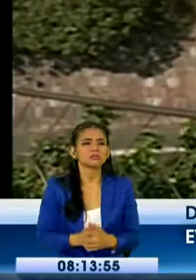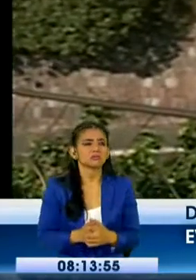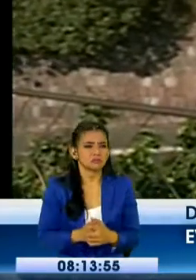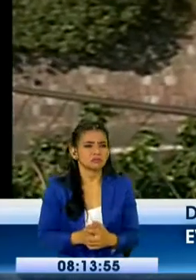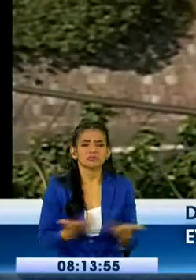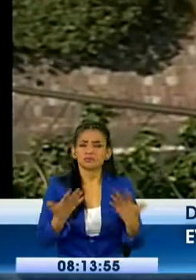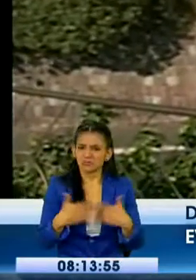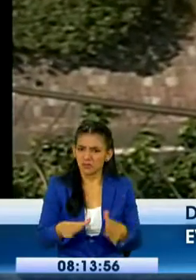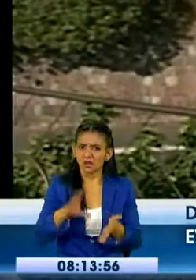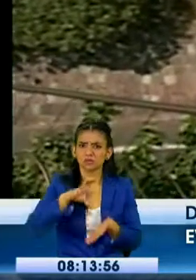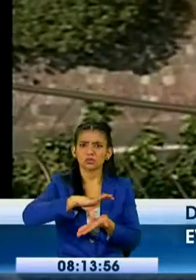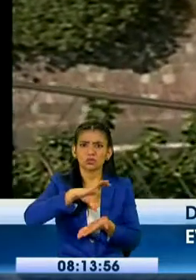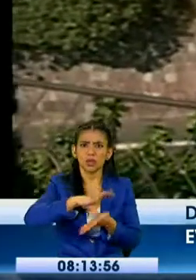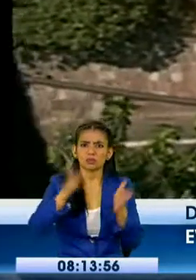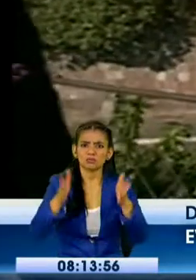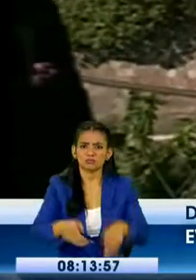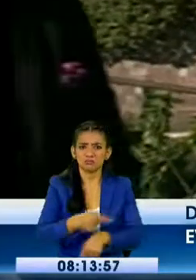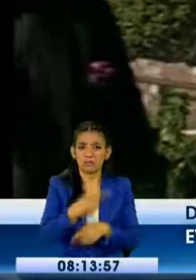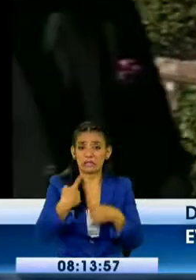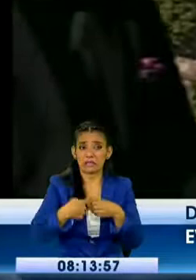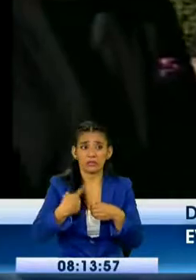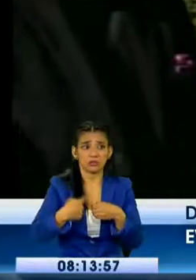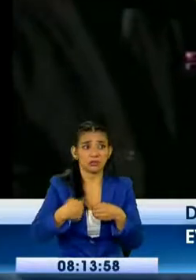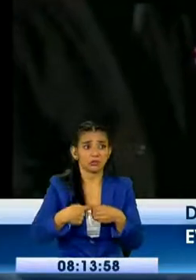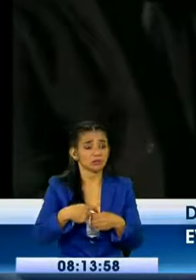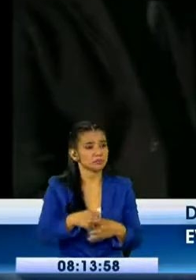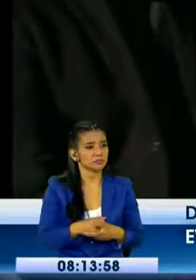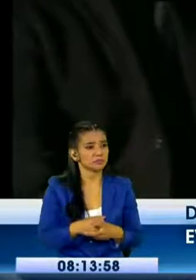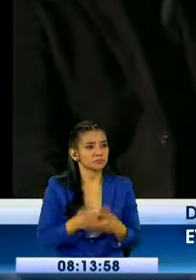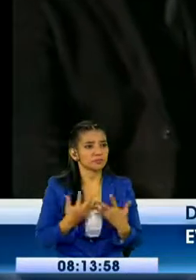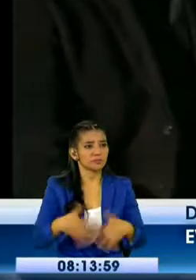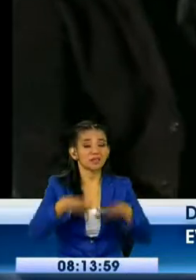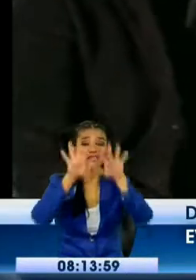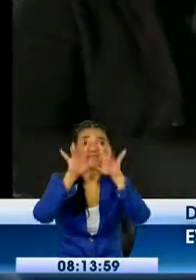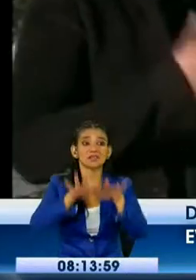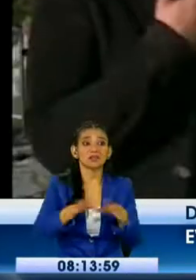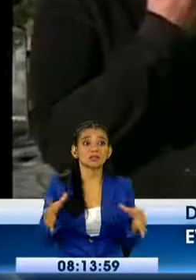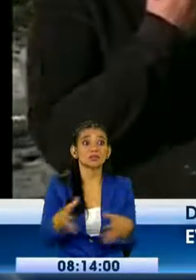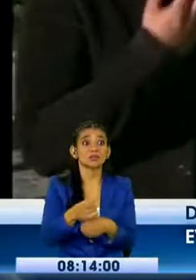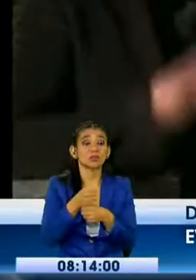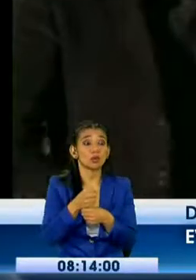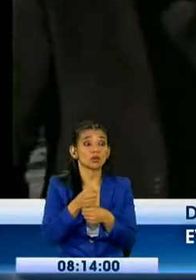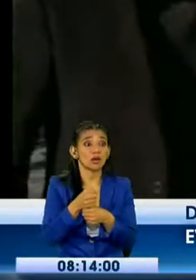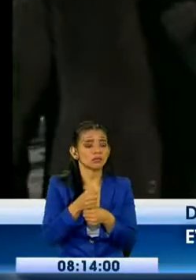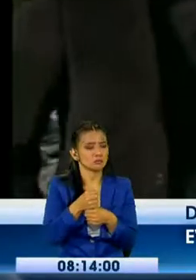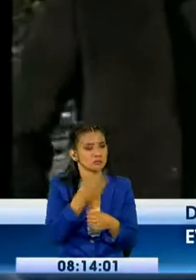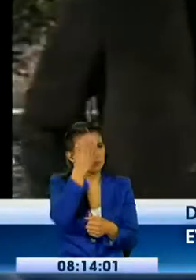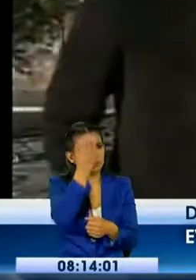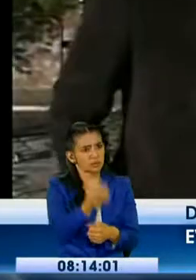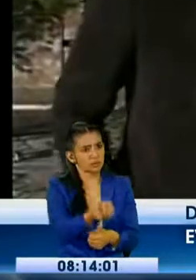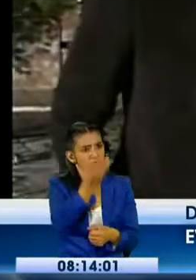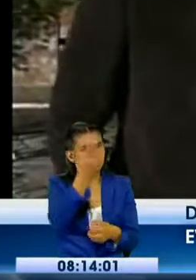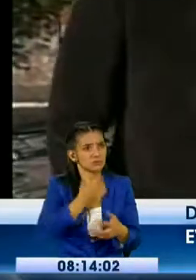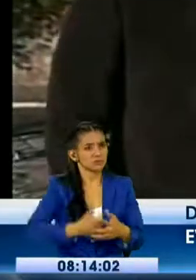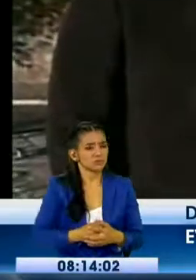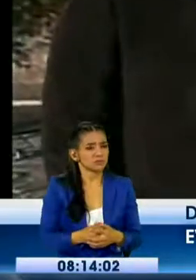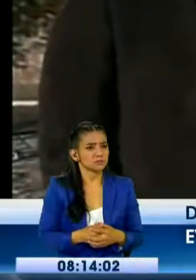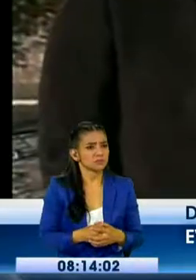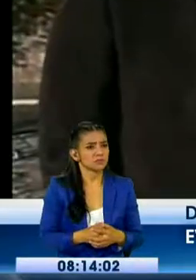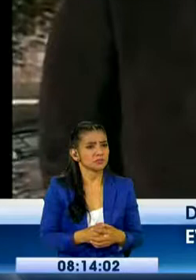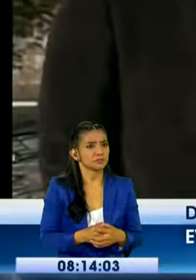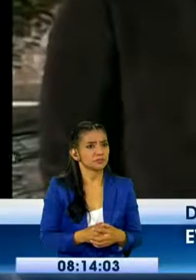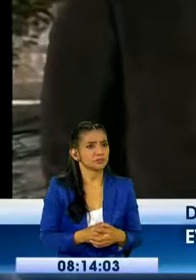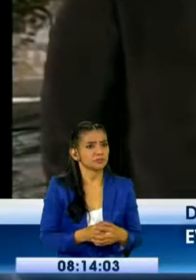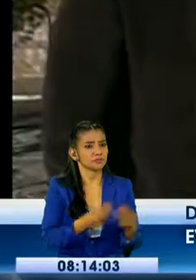un poco a la ciudad de Quito. Precisamente nosotros nos encontramos con el secretario de Seguridad, Juan Zapata. Muy buenos días, secretario. Coméntenos un poco acerca